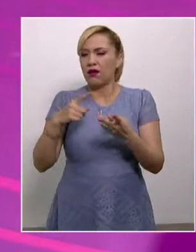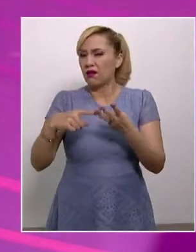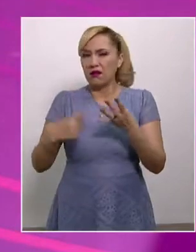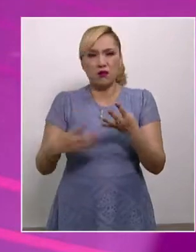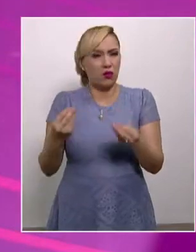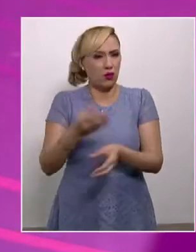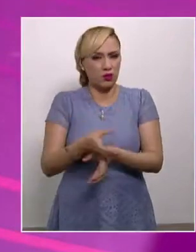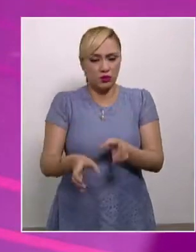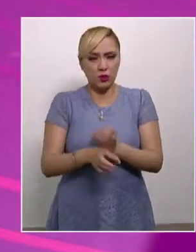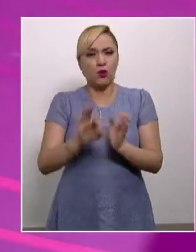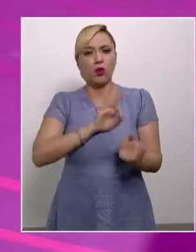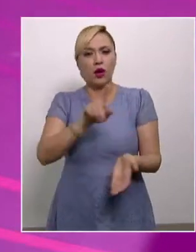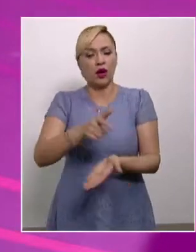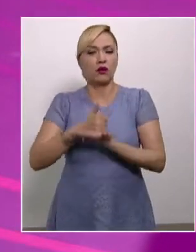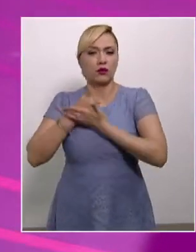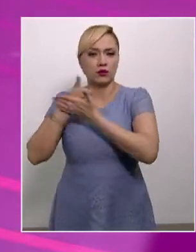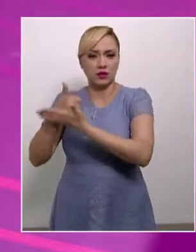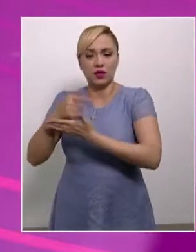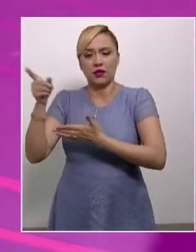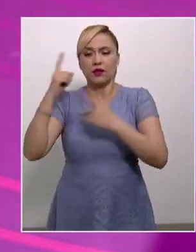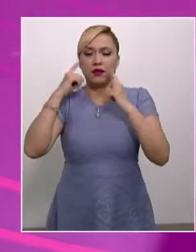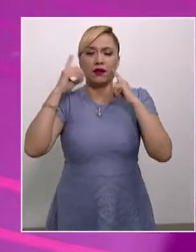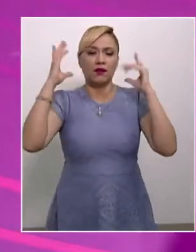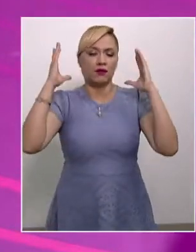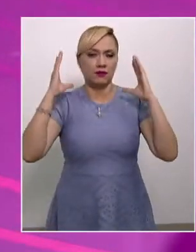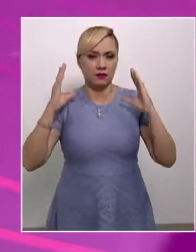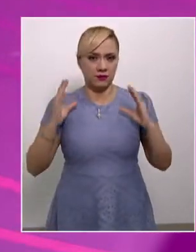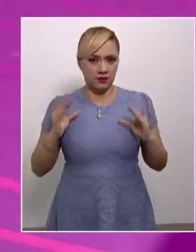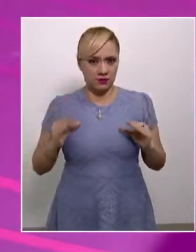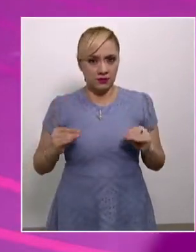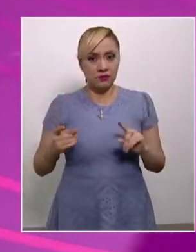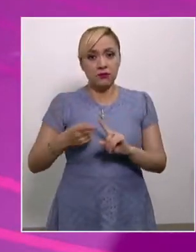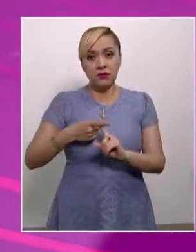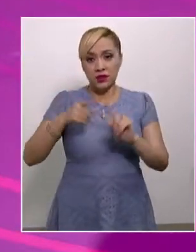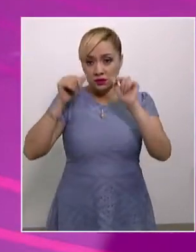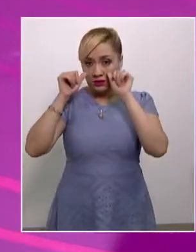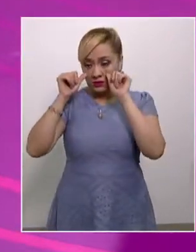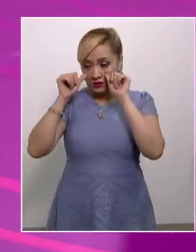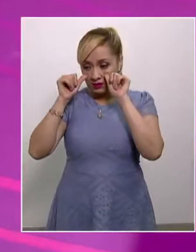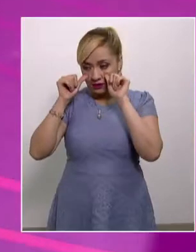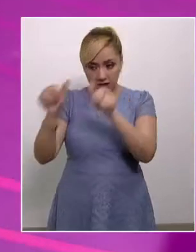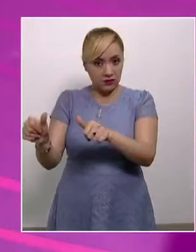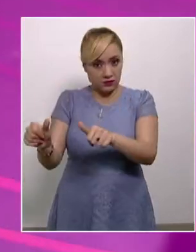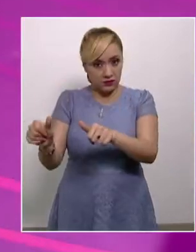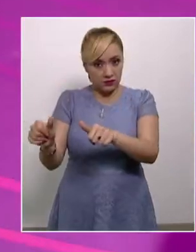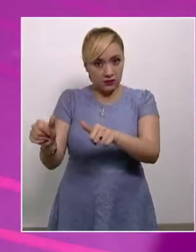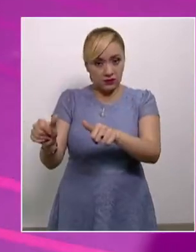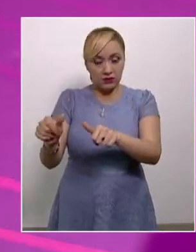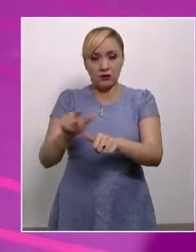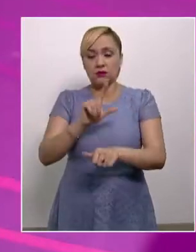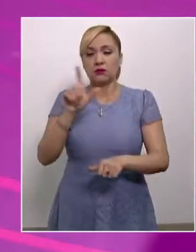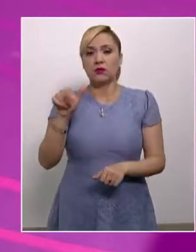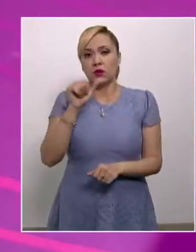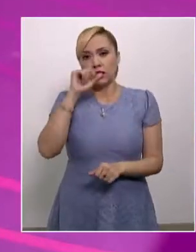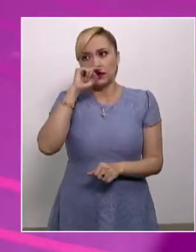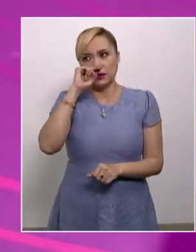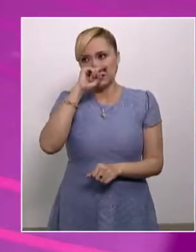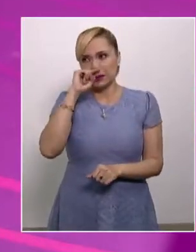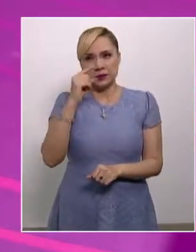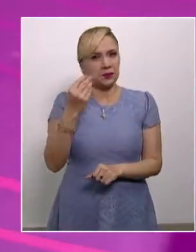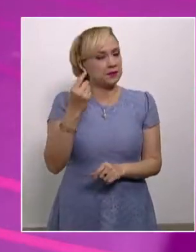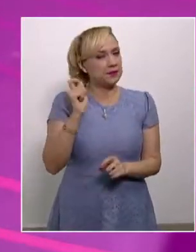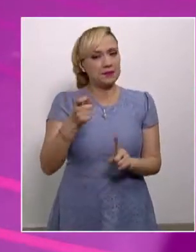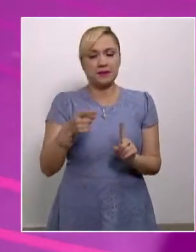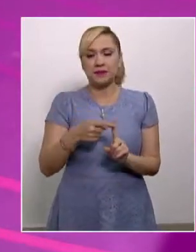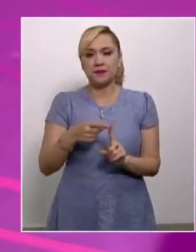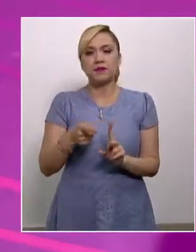Para nosotros el punto es primero la escucha y segundo, que algo que es fundamental con Médicos Sin Fronteras y que lo hemos trabajado muchísimo